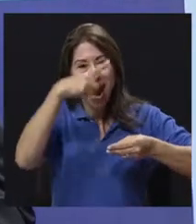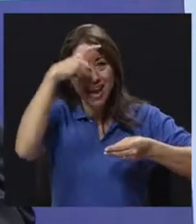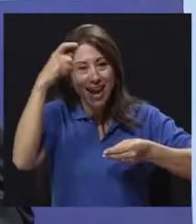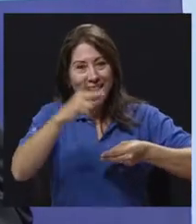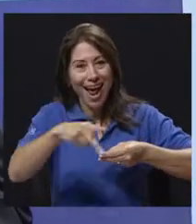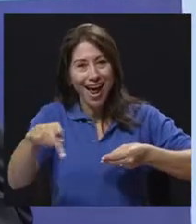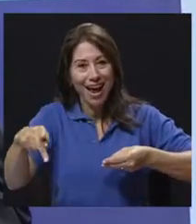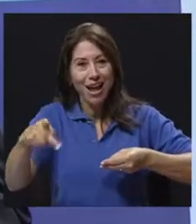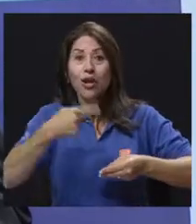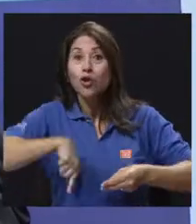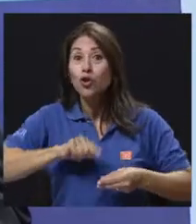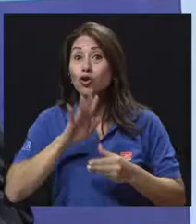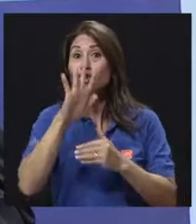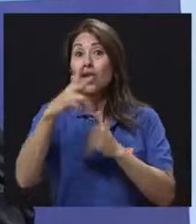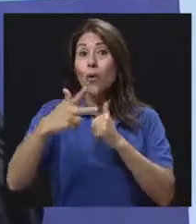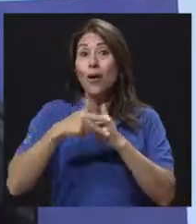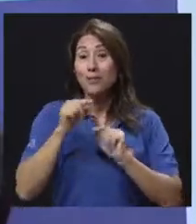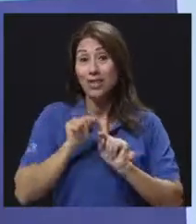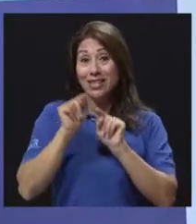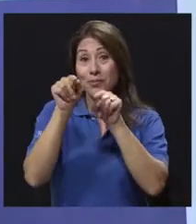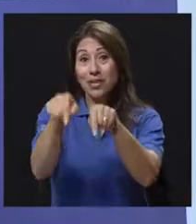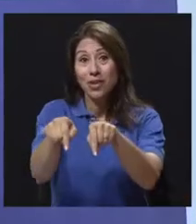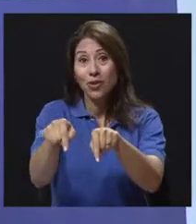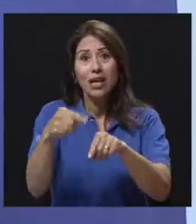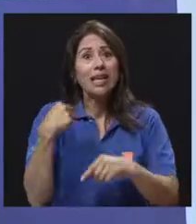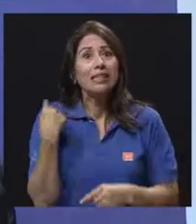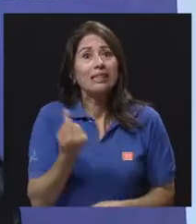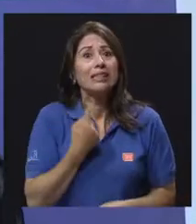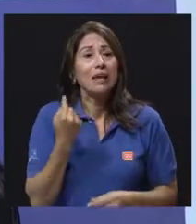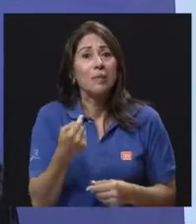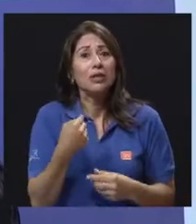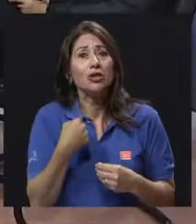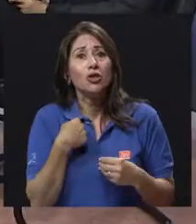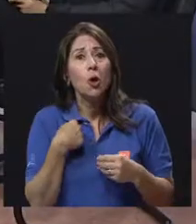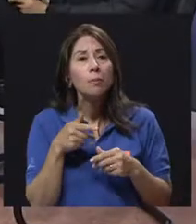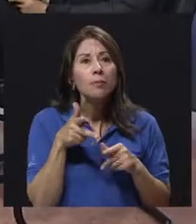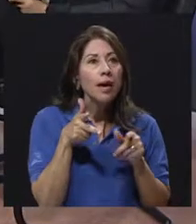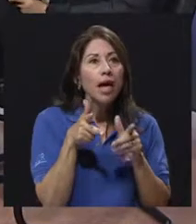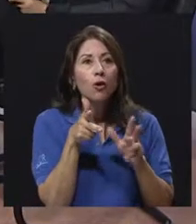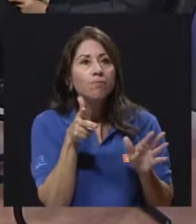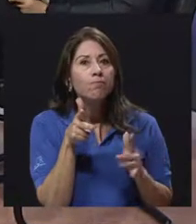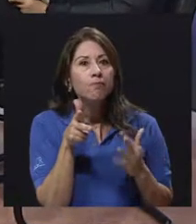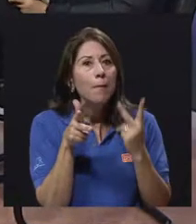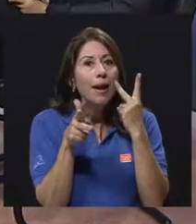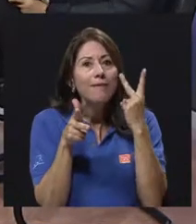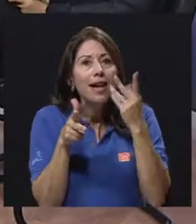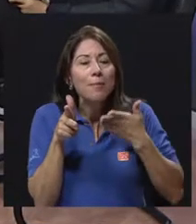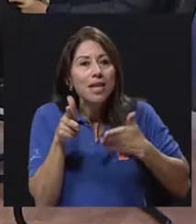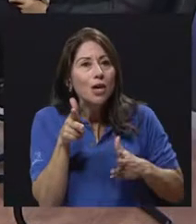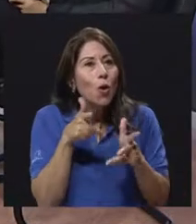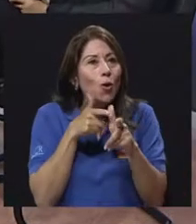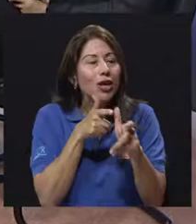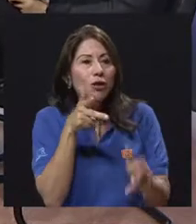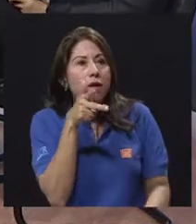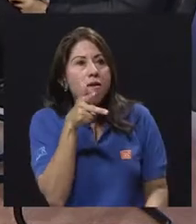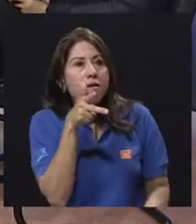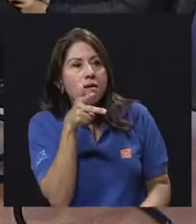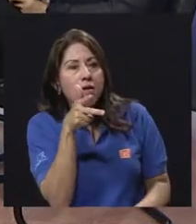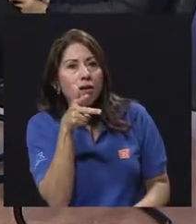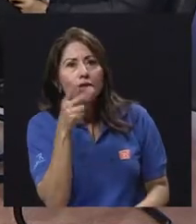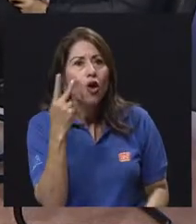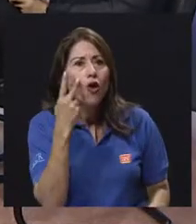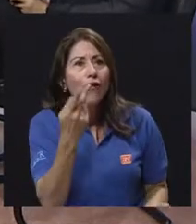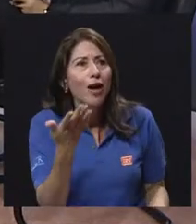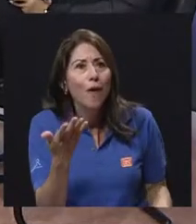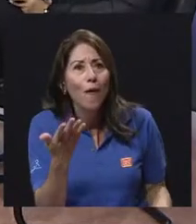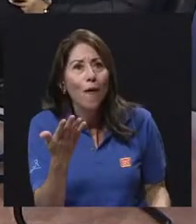a cinco ediciones y en todas las ediciones me quedo simplemente cuadrado y no lo veo pasar. De manera que nunca